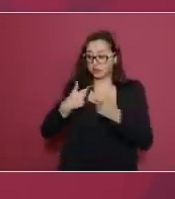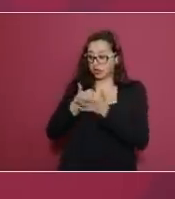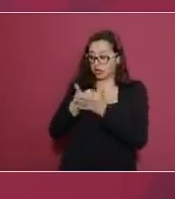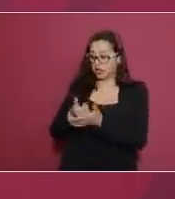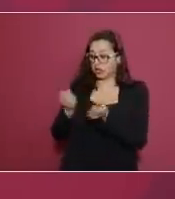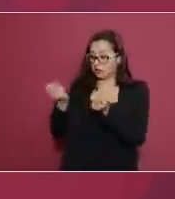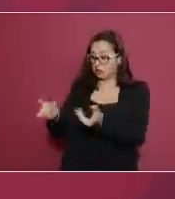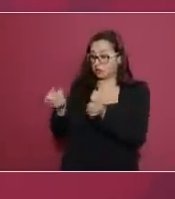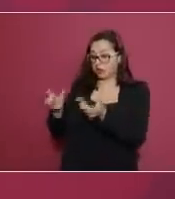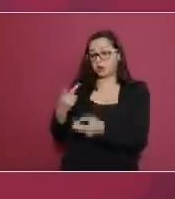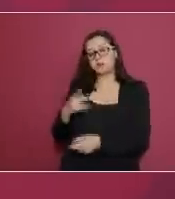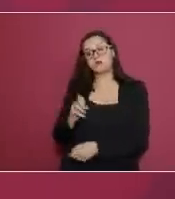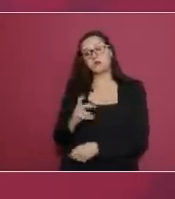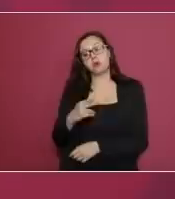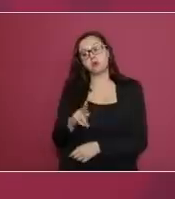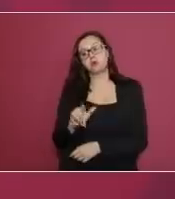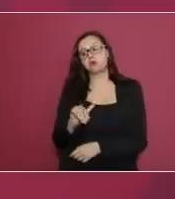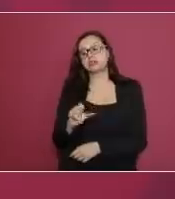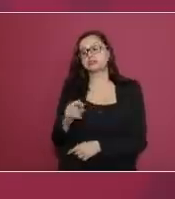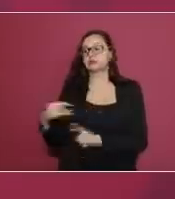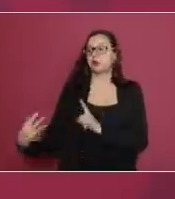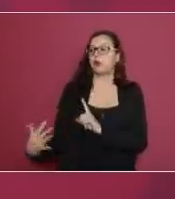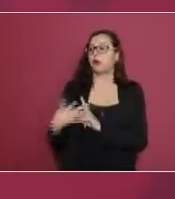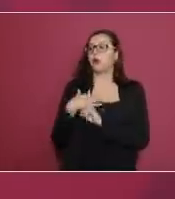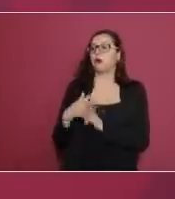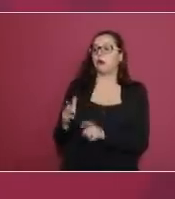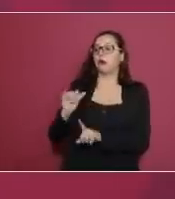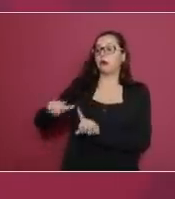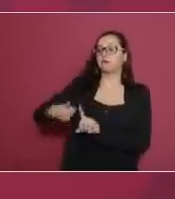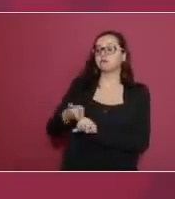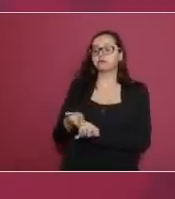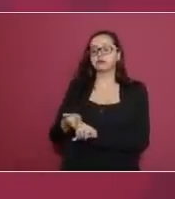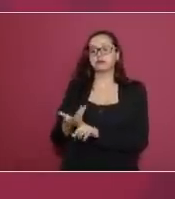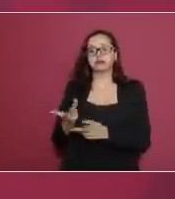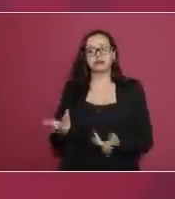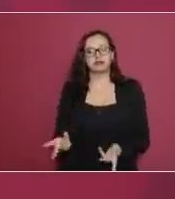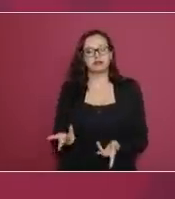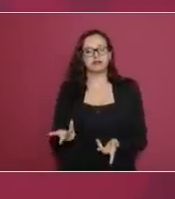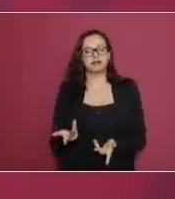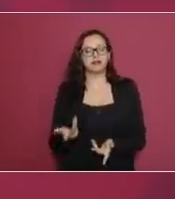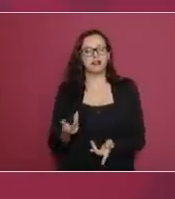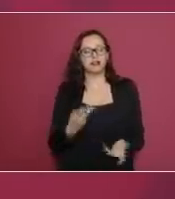populismo, paternalismo. Y se llegó a una situación de que todo era cuota.